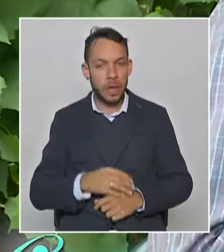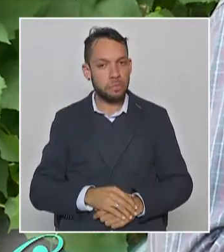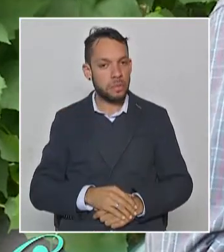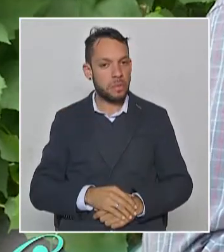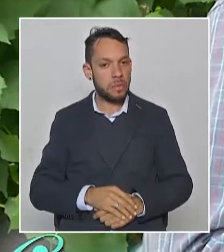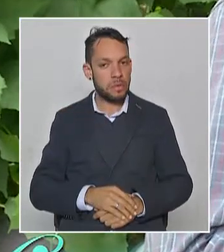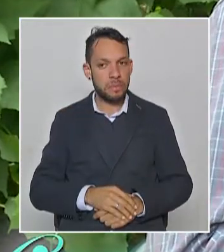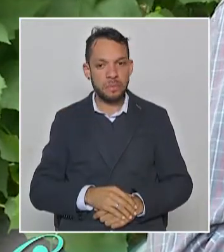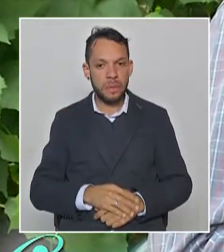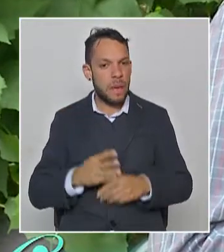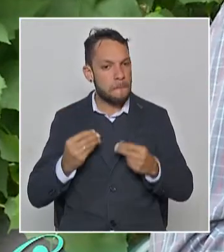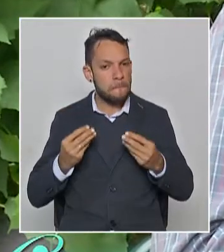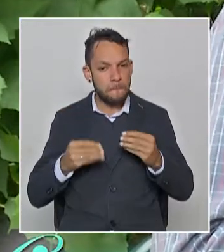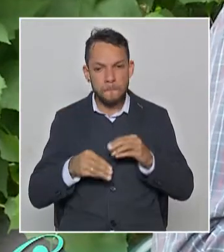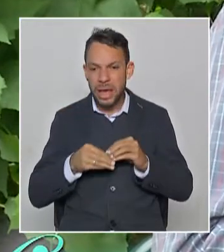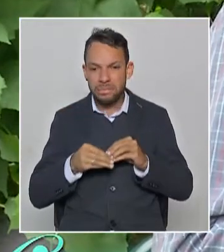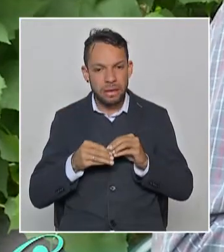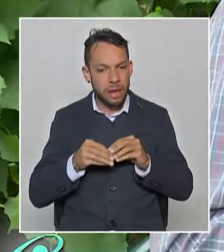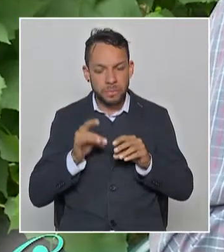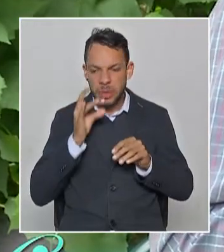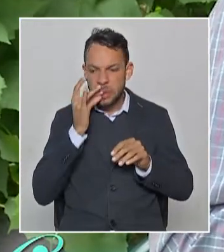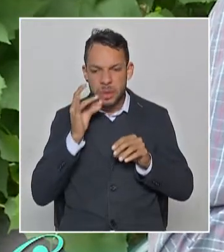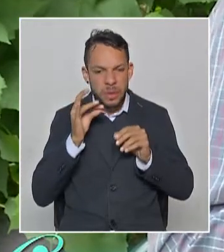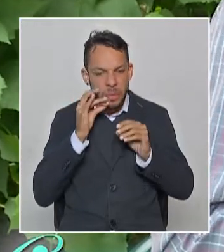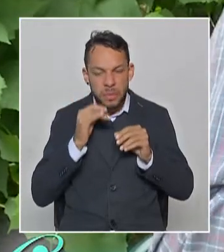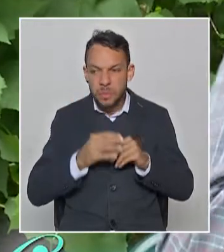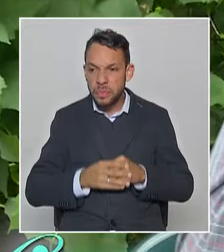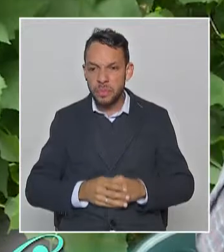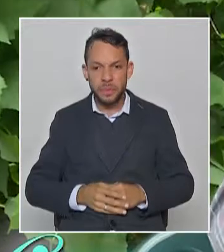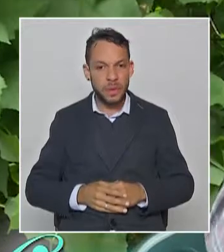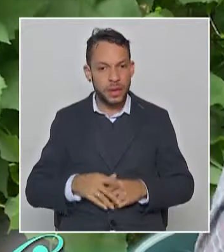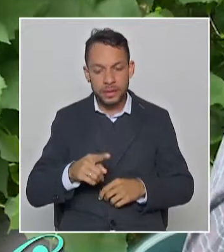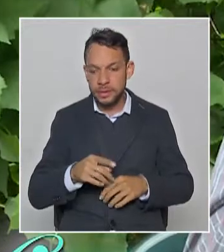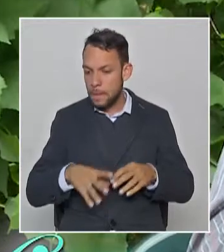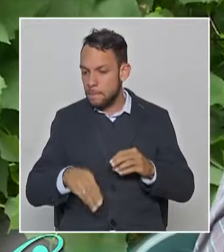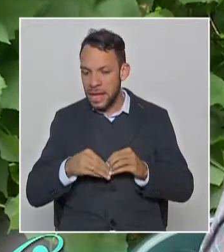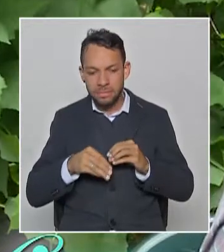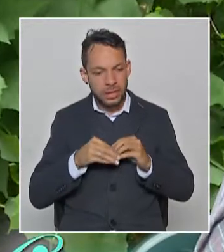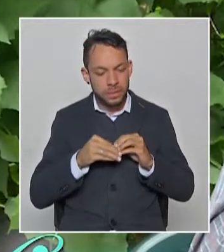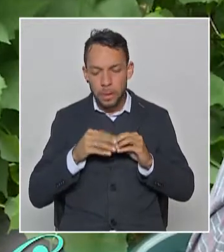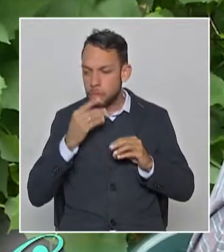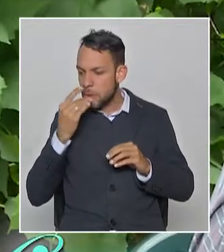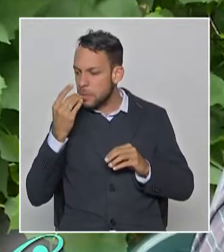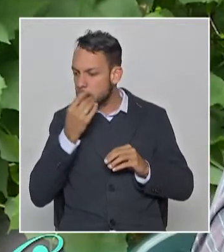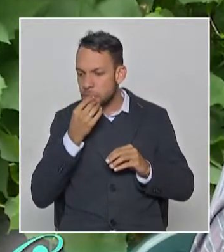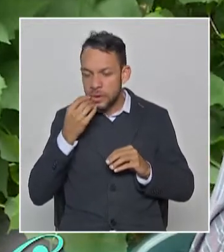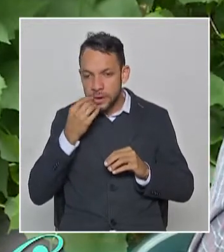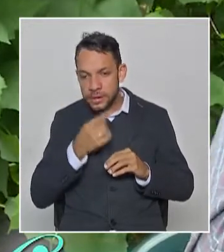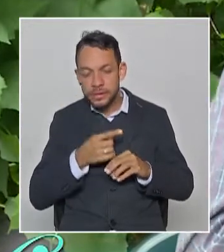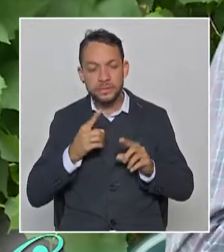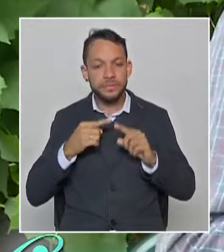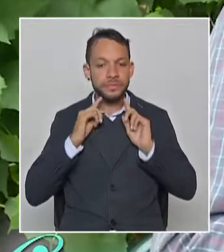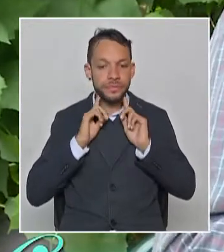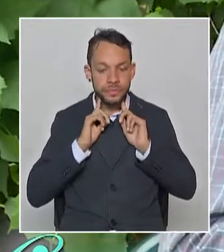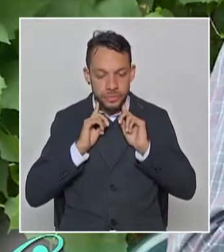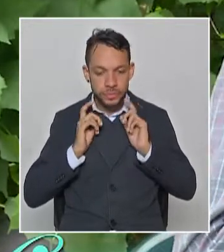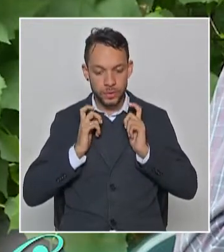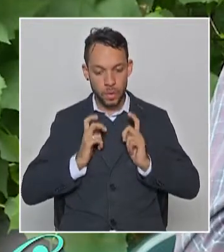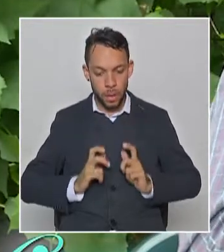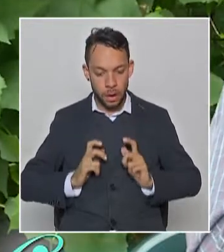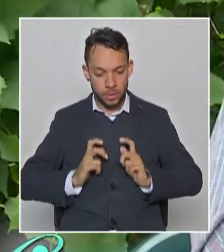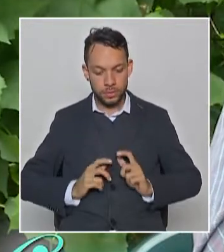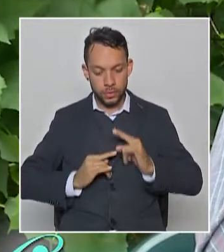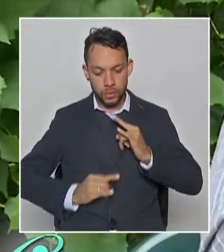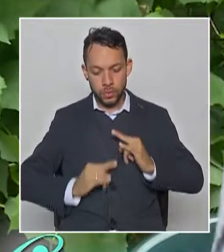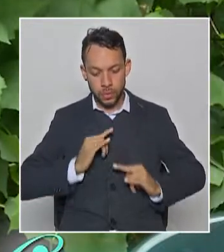salivales se activan. Y eso me indicó de que no solamente las glándulas salivales se activan, sino también las glándulas de todo el cuerpo, pienso